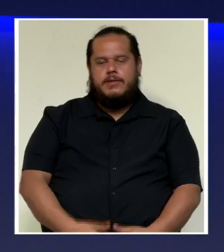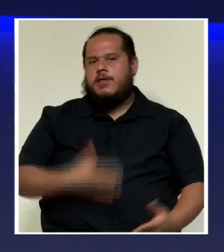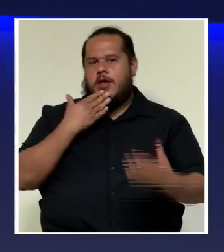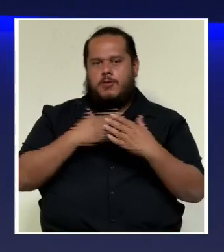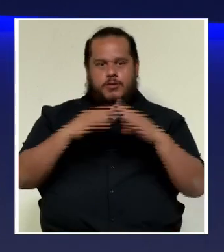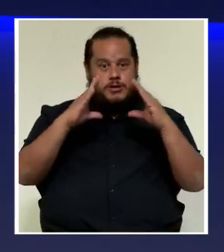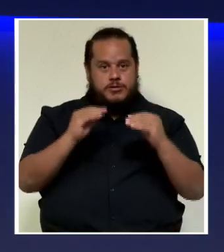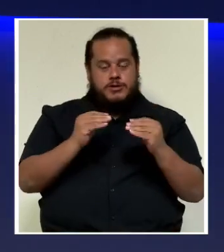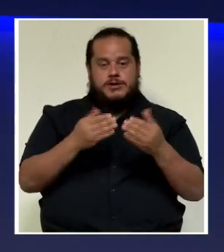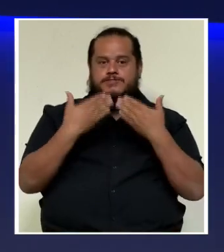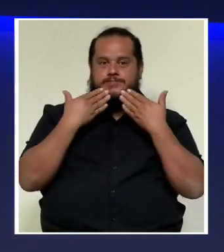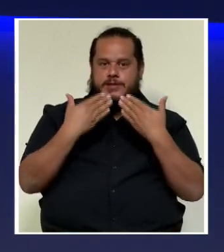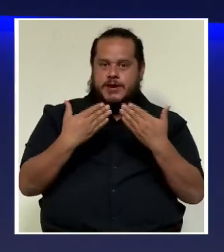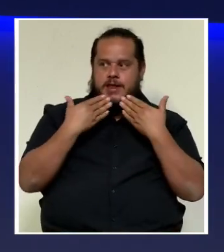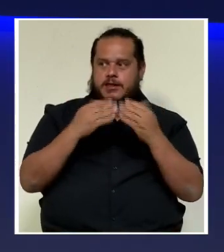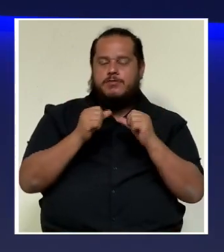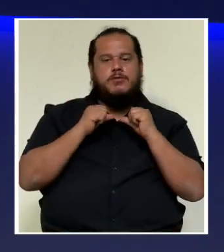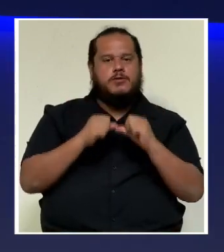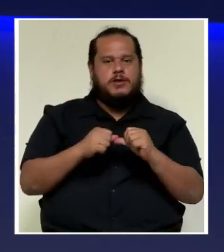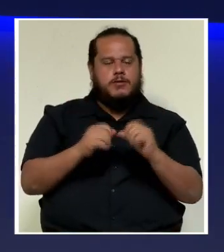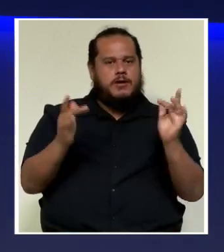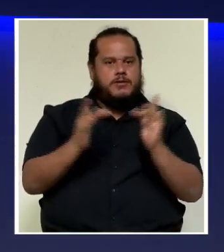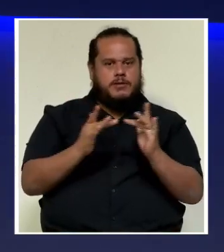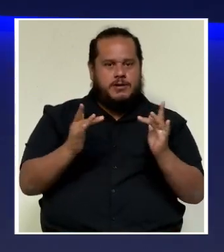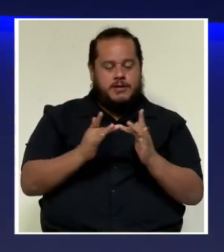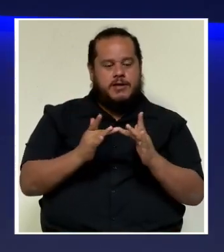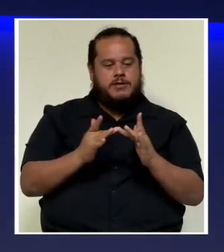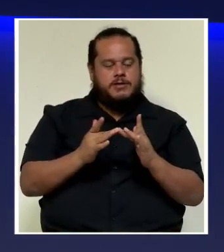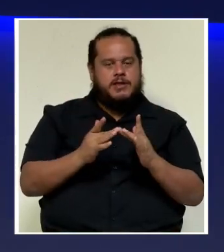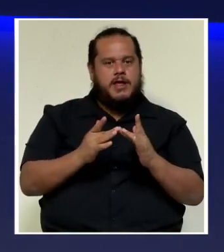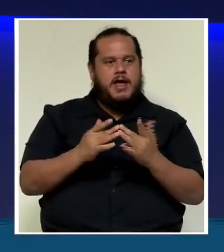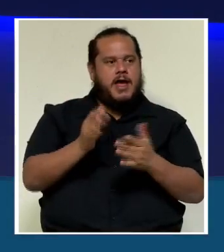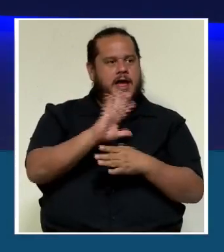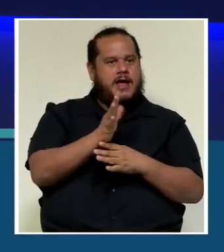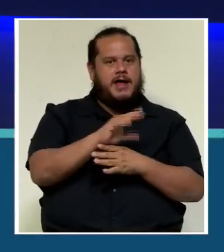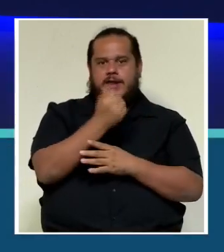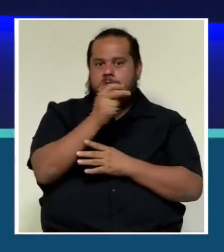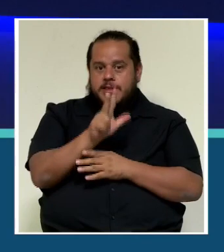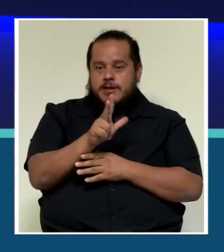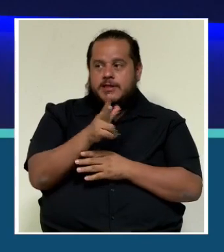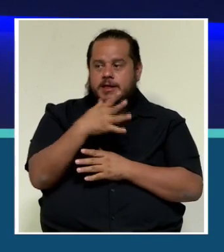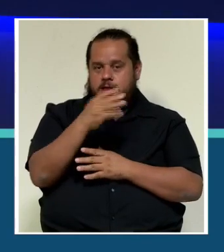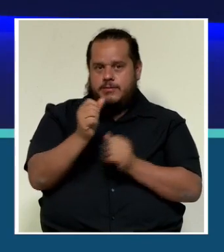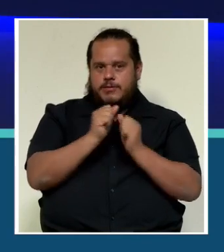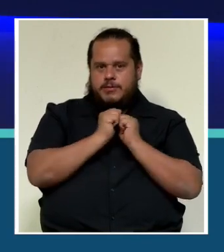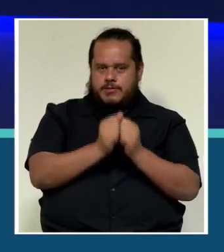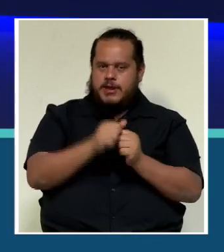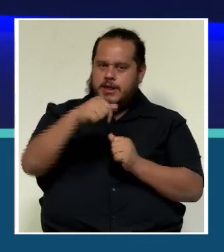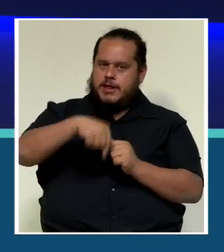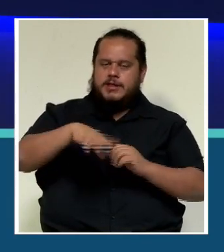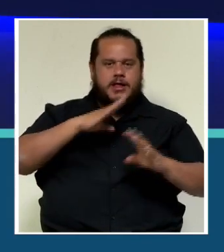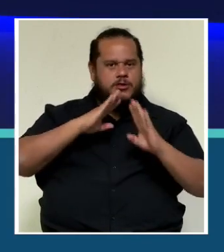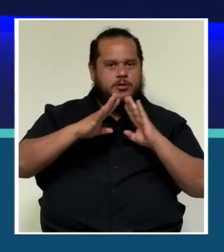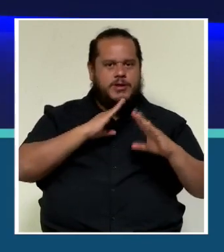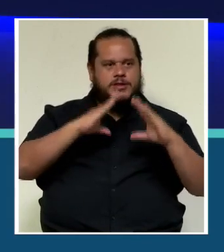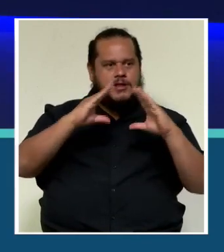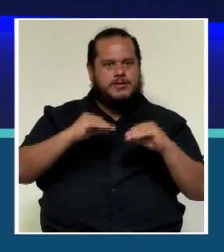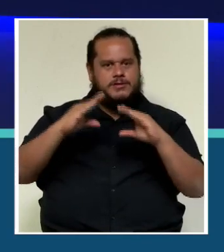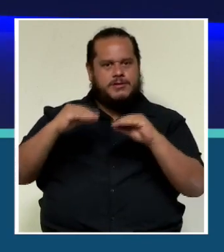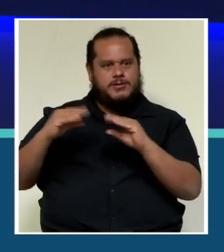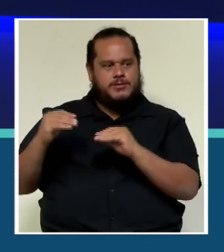Buenas noches, gracias por continuar conectados a la señal de Canal 13 y por acompañarnos en estas